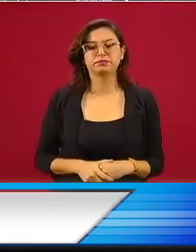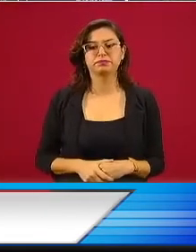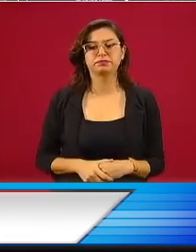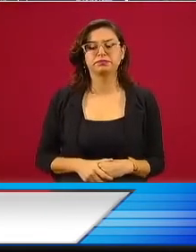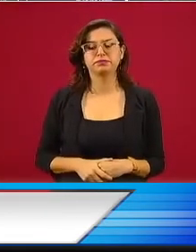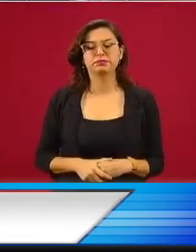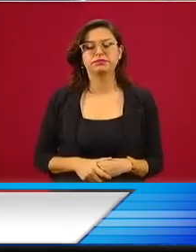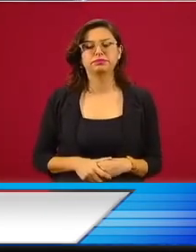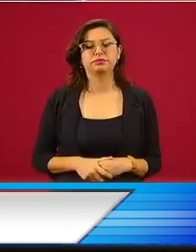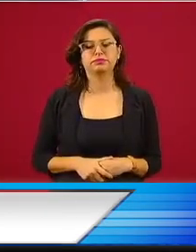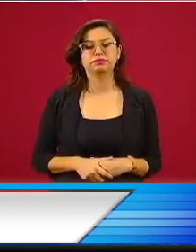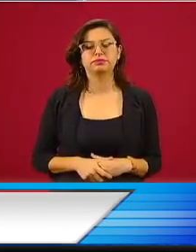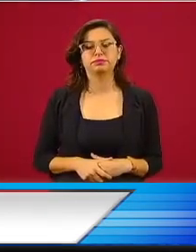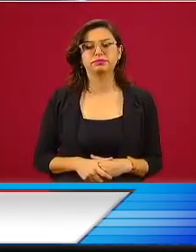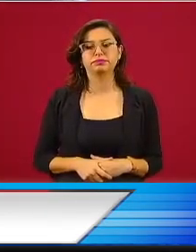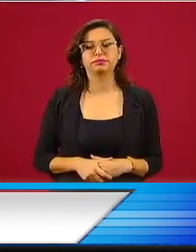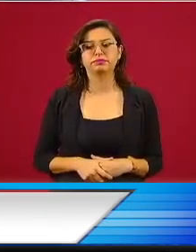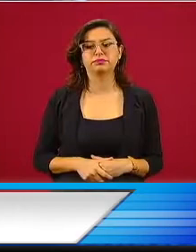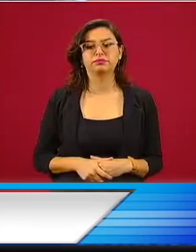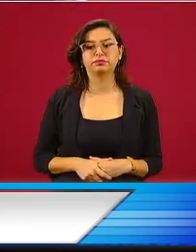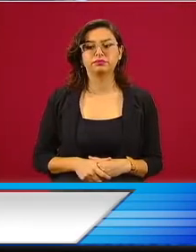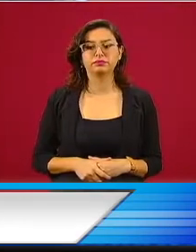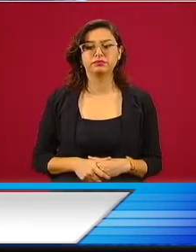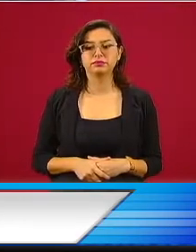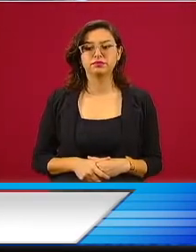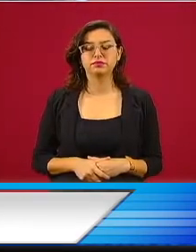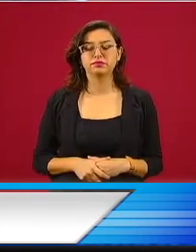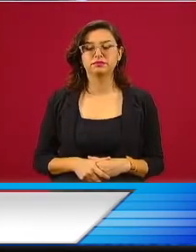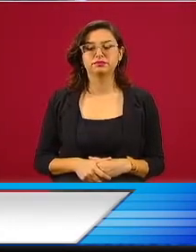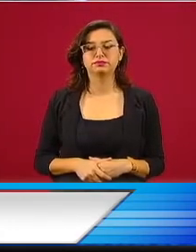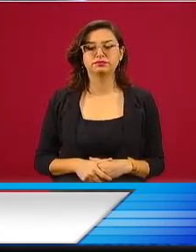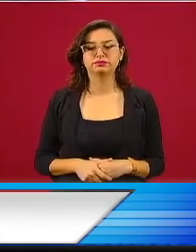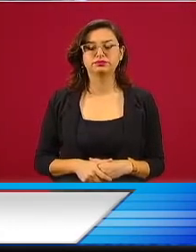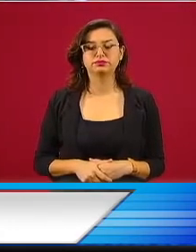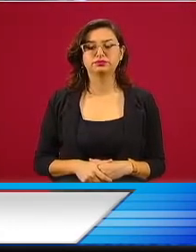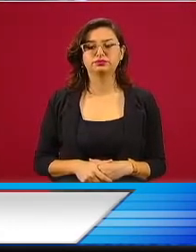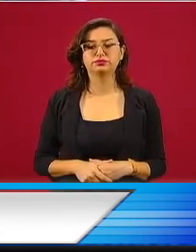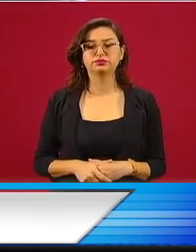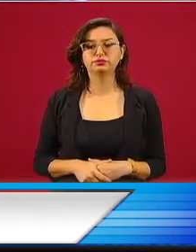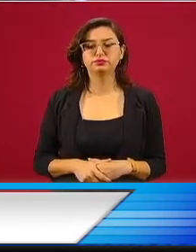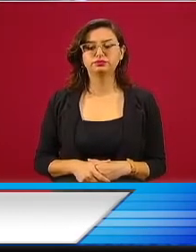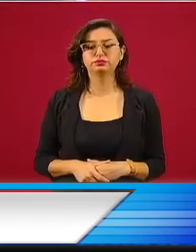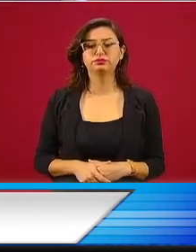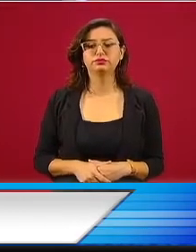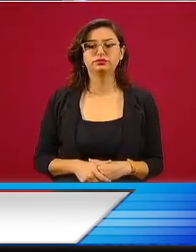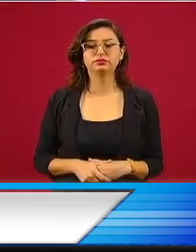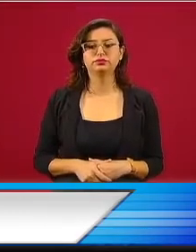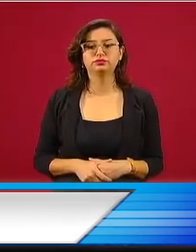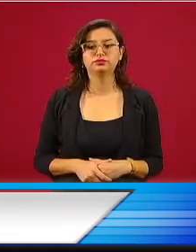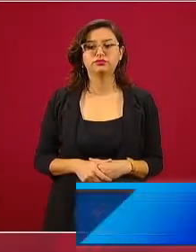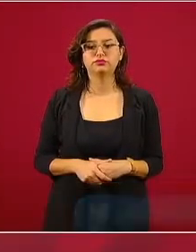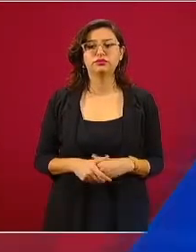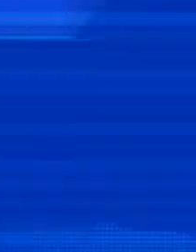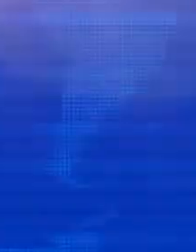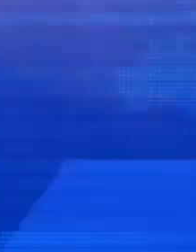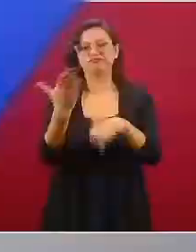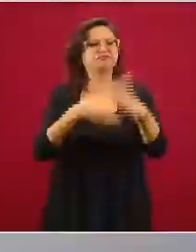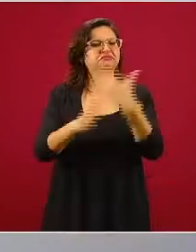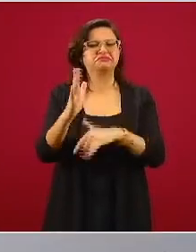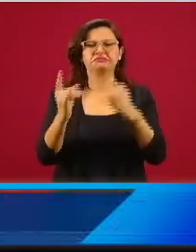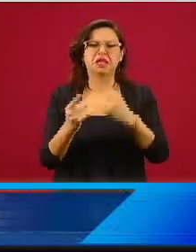y ya se encuentra en niveles de 22.20 pesos por dólar por lo que se estima una devaluación del 10 por ciento